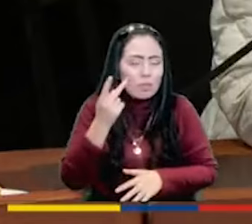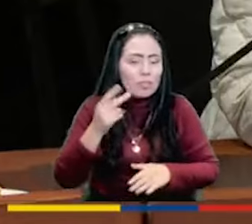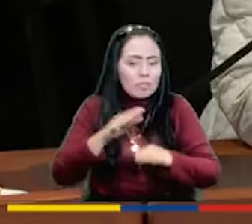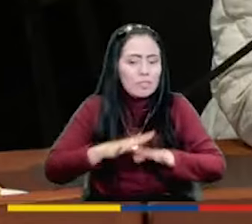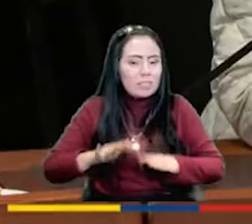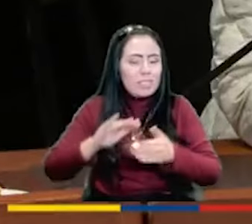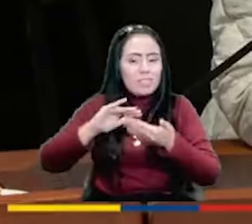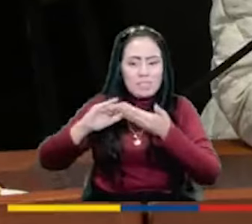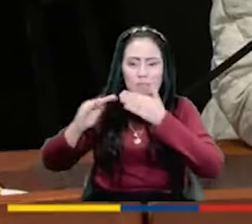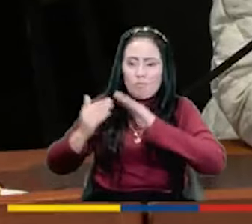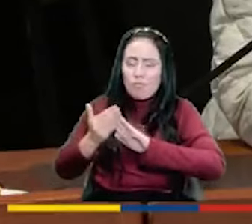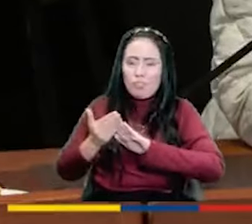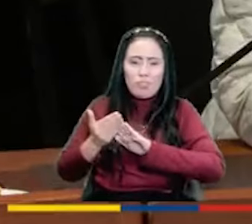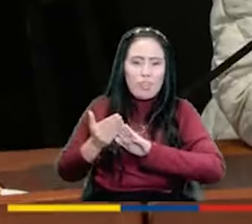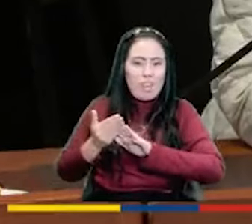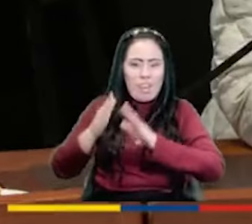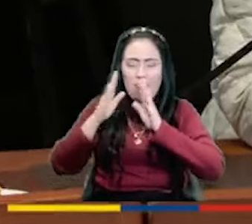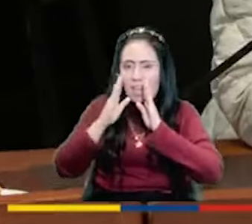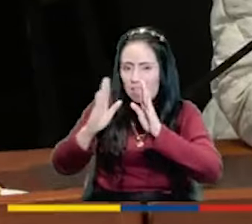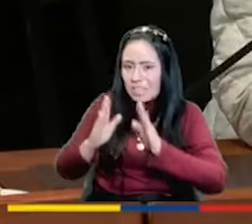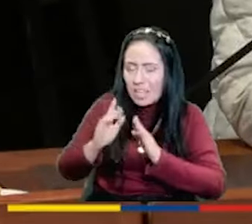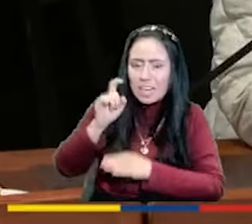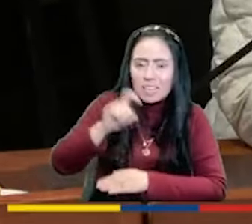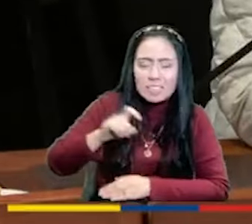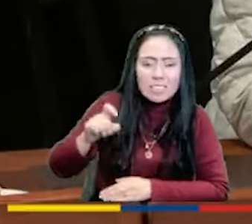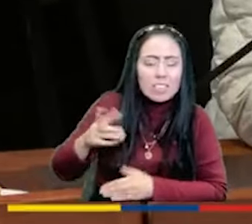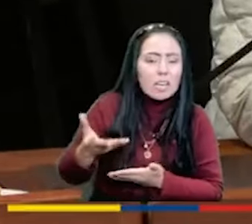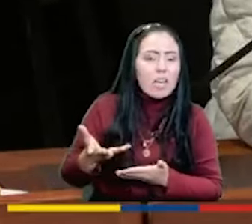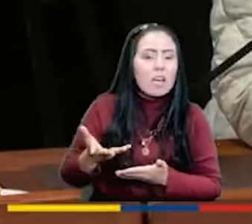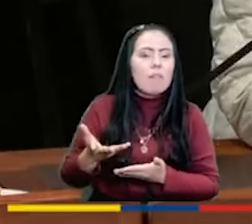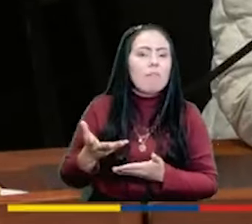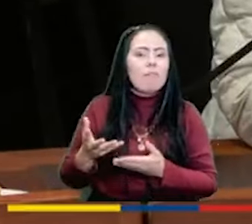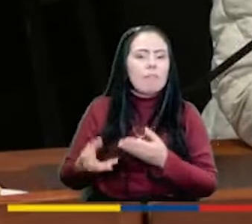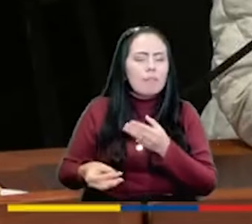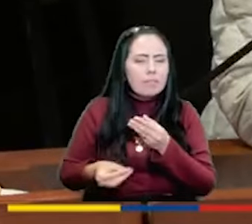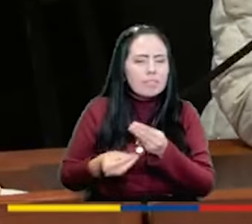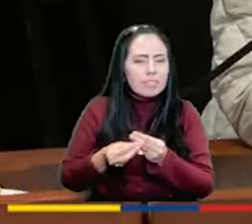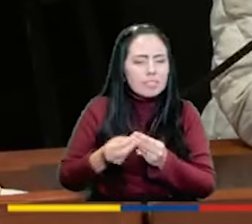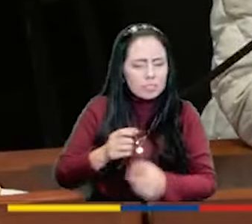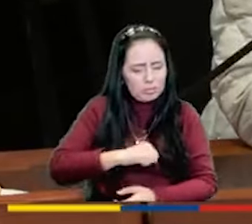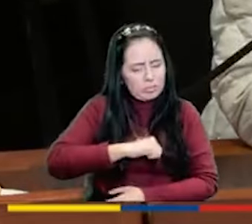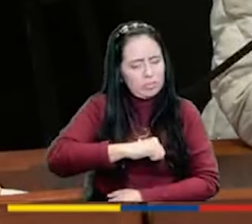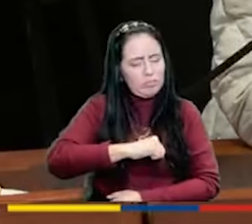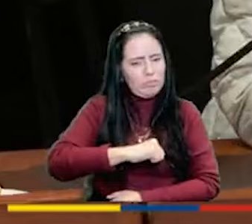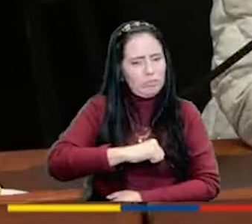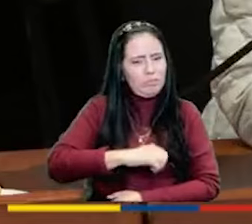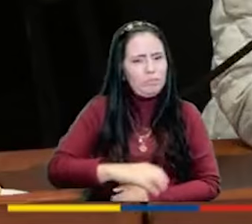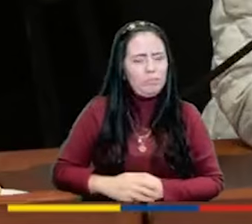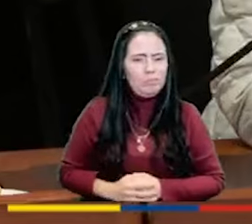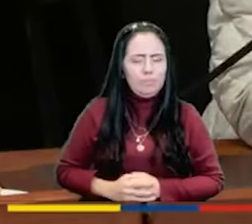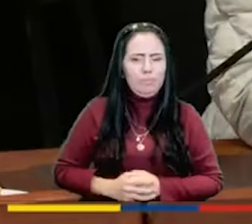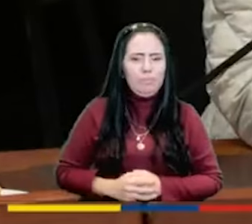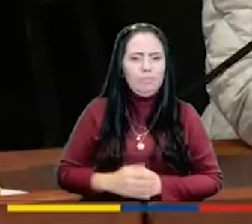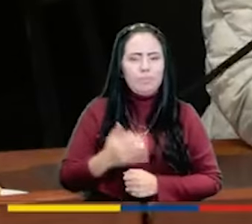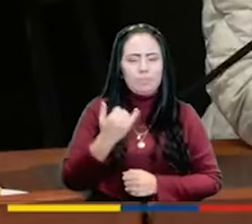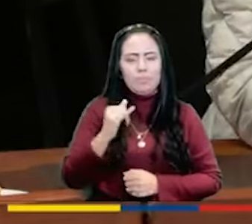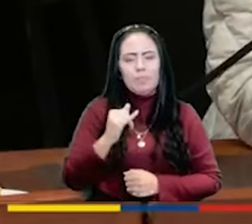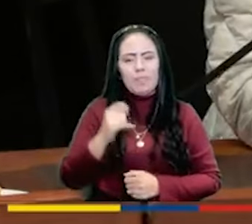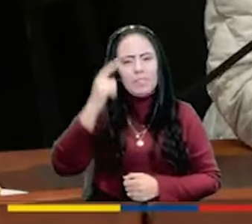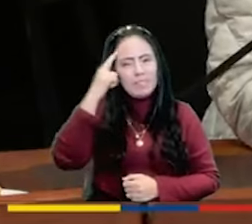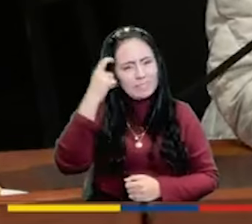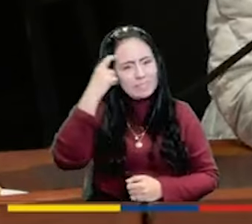no se merece la atención necesaria en términos de la garantía de sus derechos. Y ahí hay un